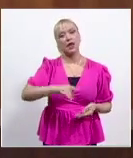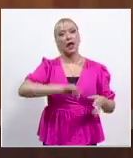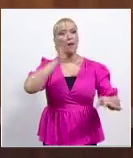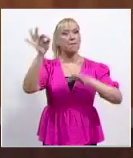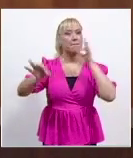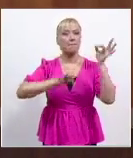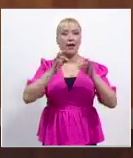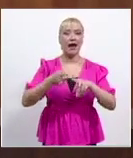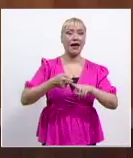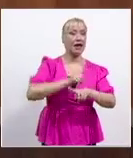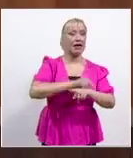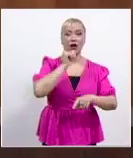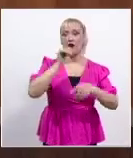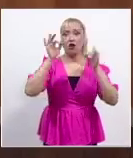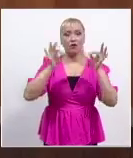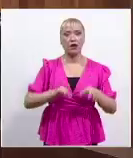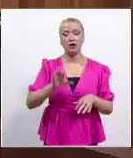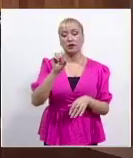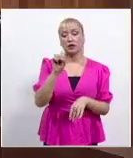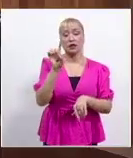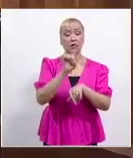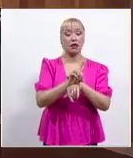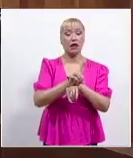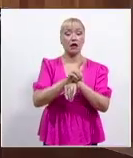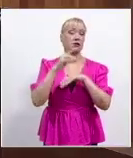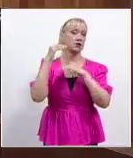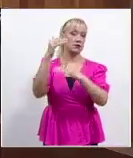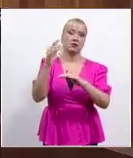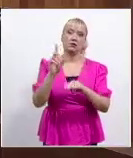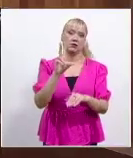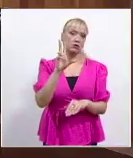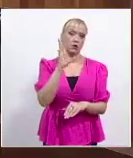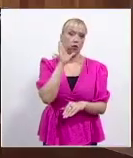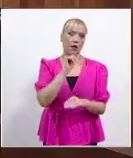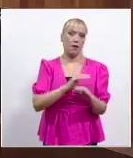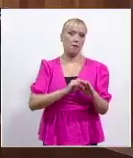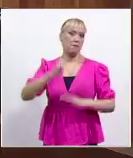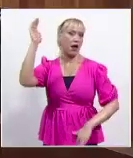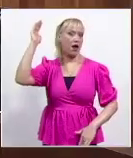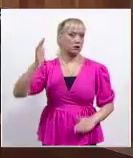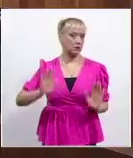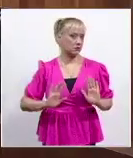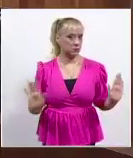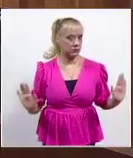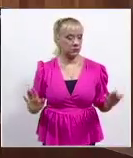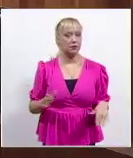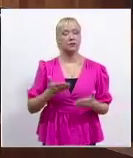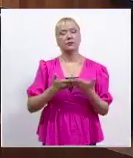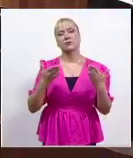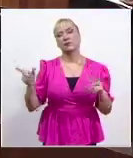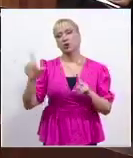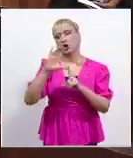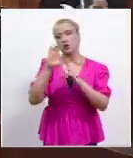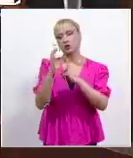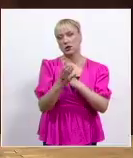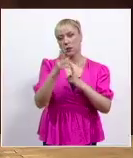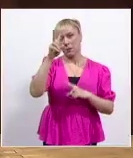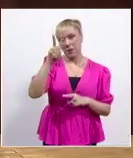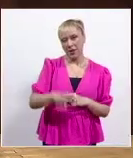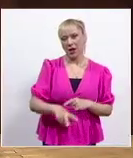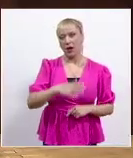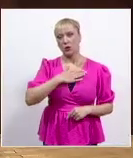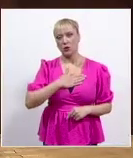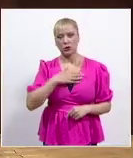precampañas no puede ser mayor de 60 días. En otro asunto, la Sala Superior determinó que la Comisión Nacional de Honestidad y Justicia de Morena